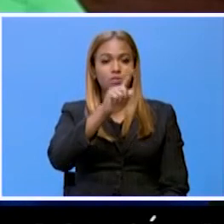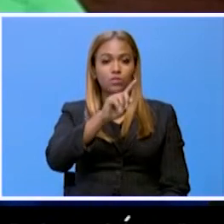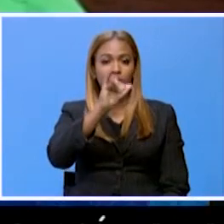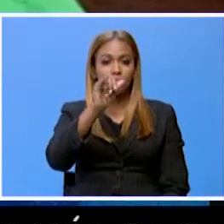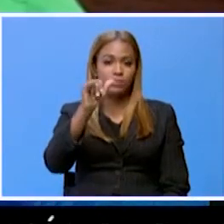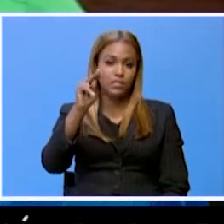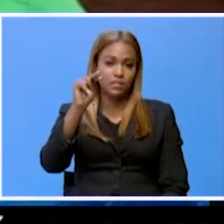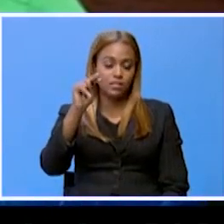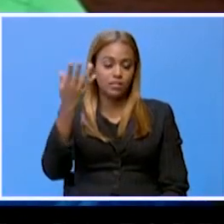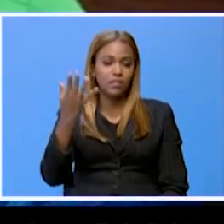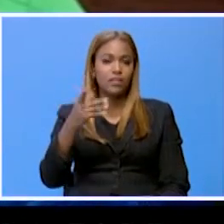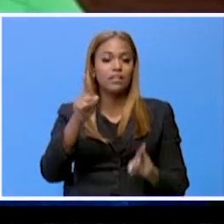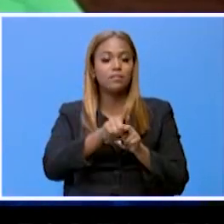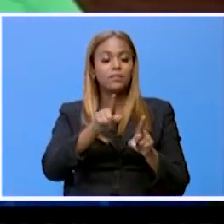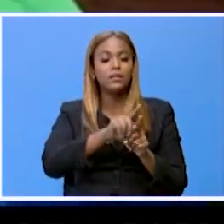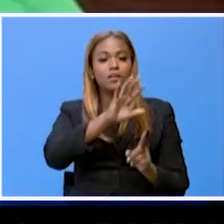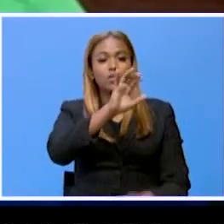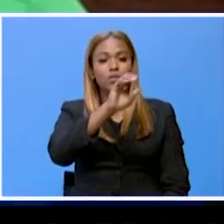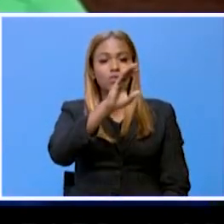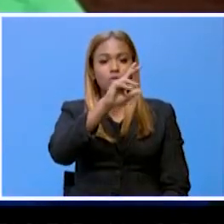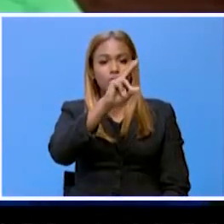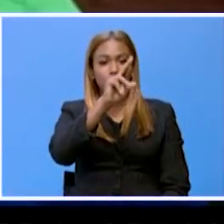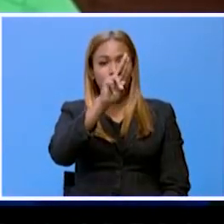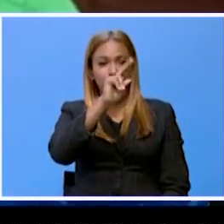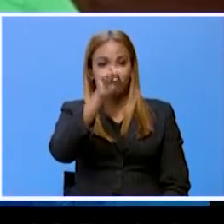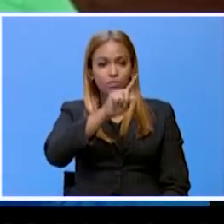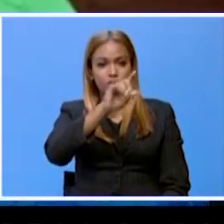Cuello, Profamilia,